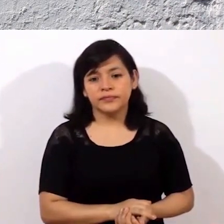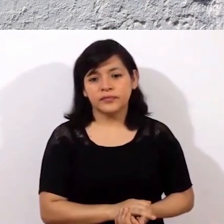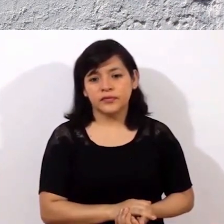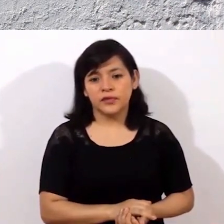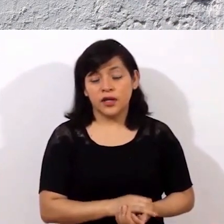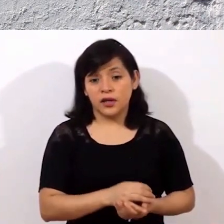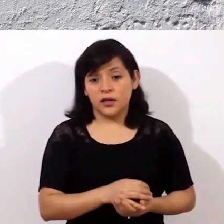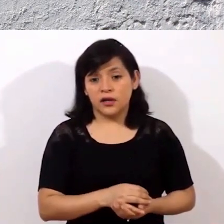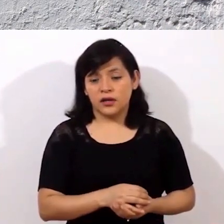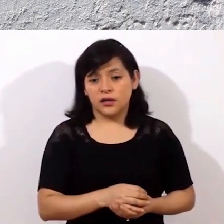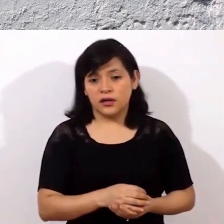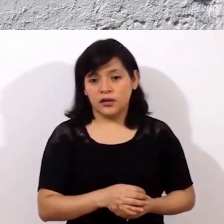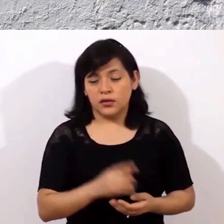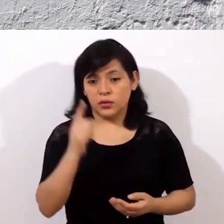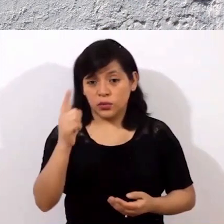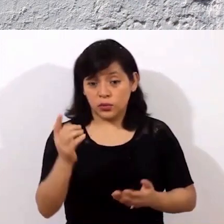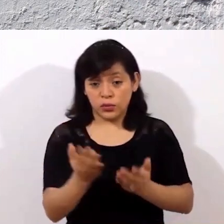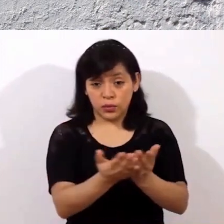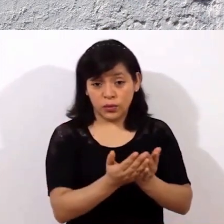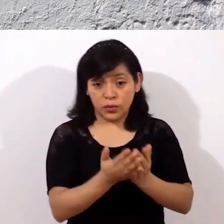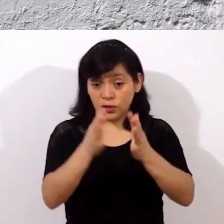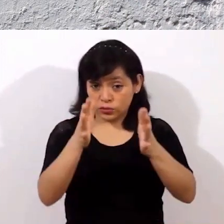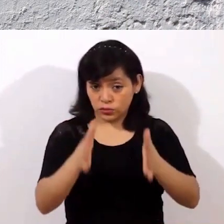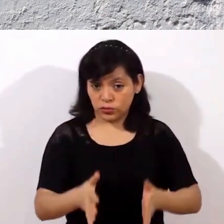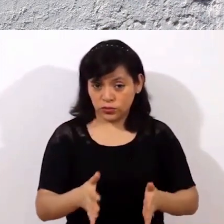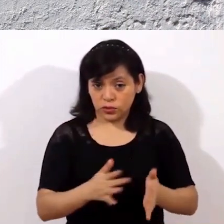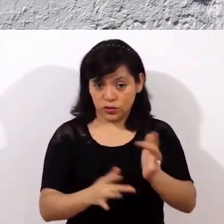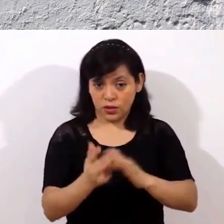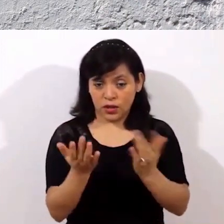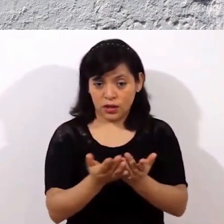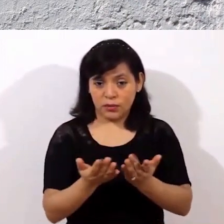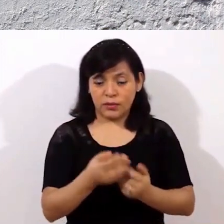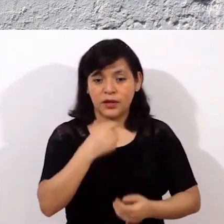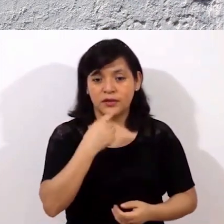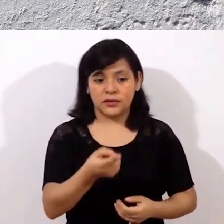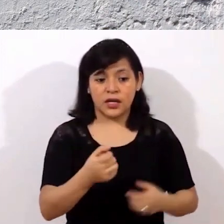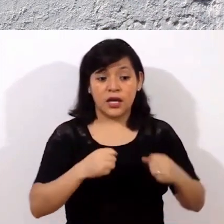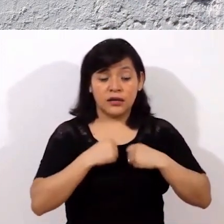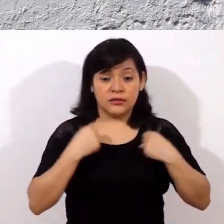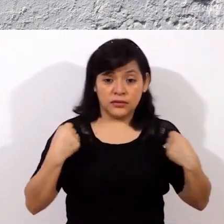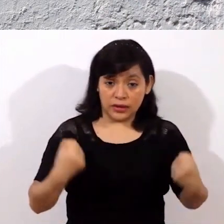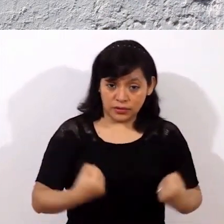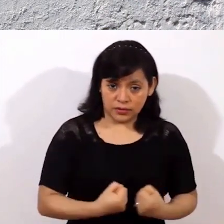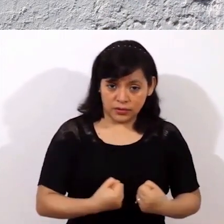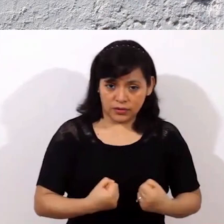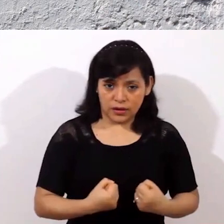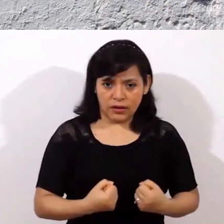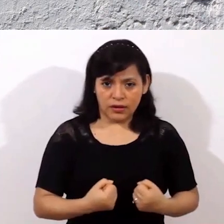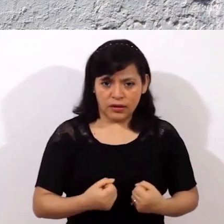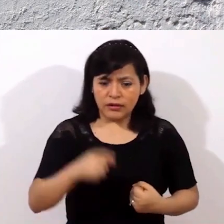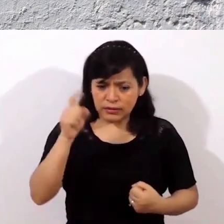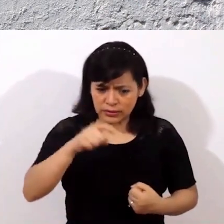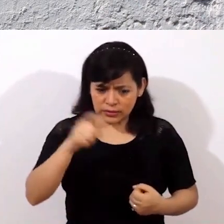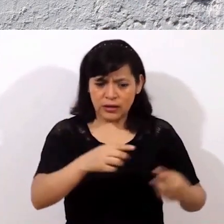Uno de los eruditos bíblicos nos dice esto: se suponía que sacerdotes y profetas debían enseñar